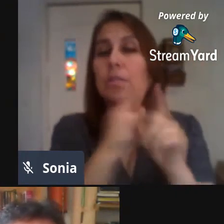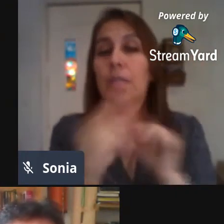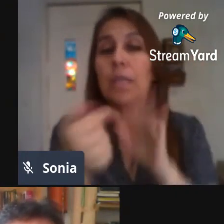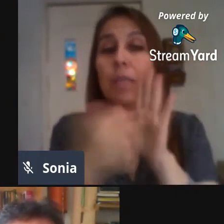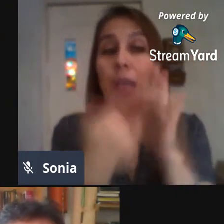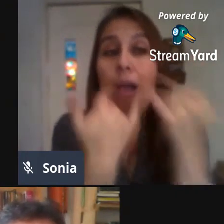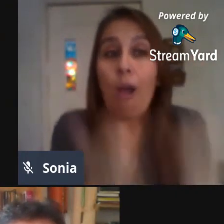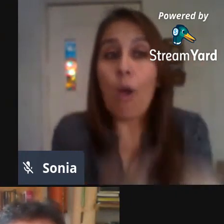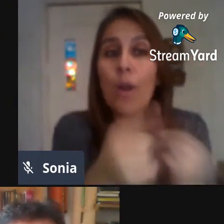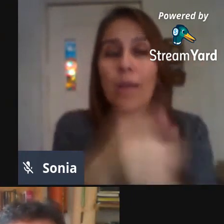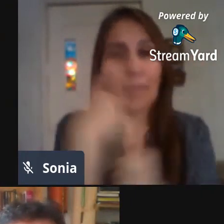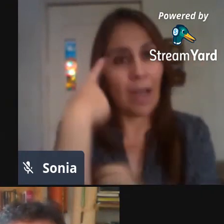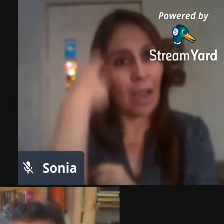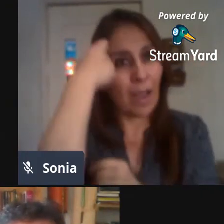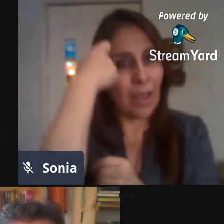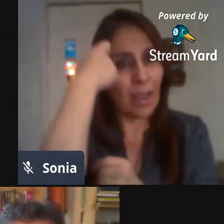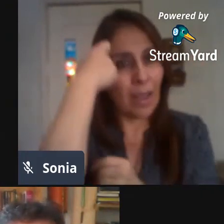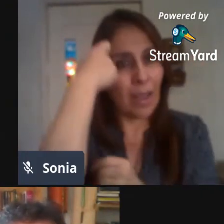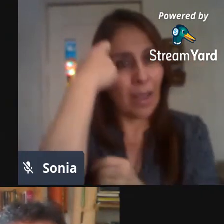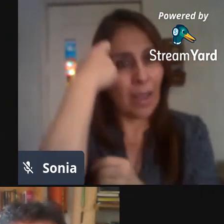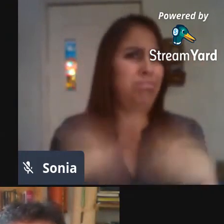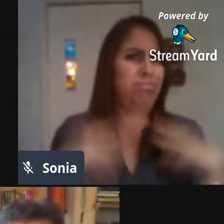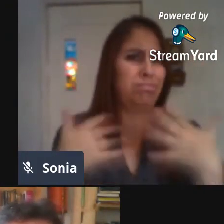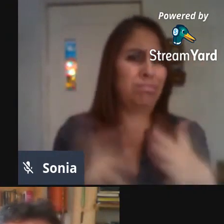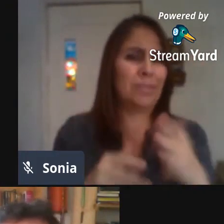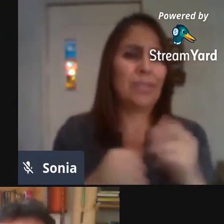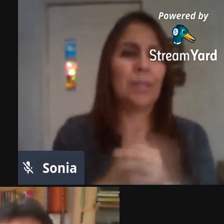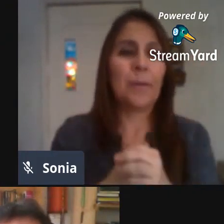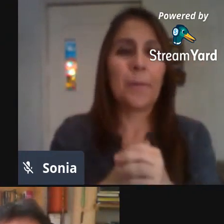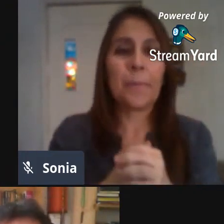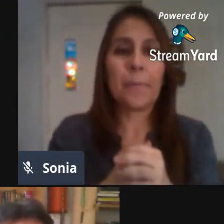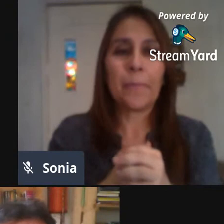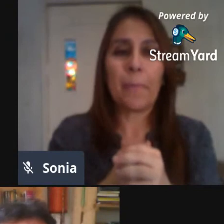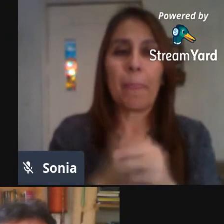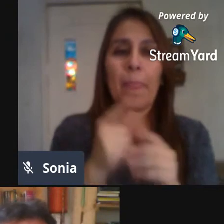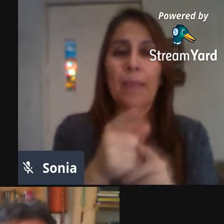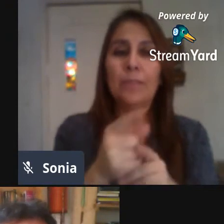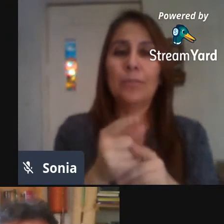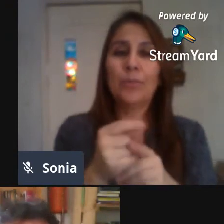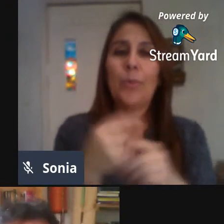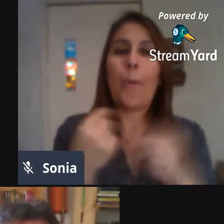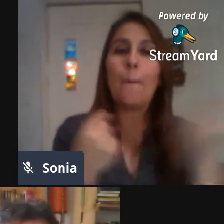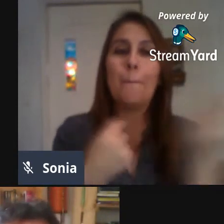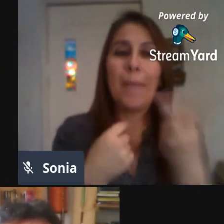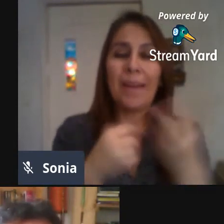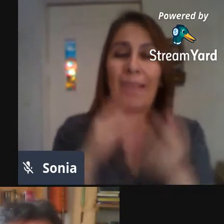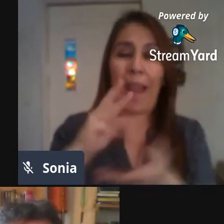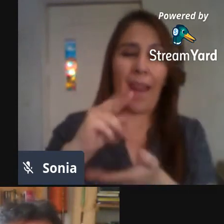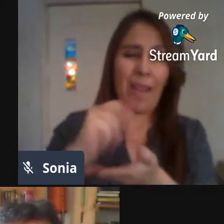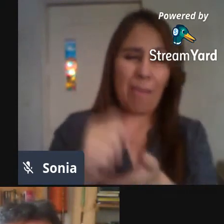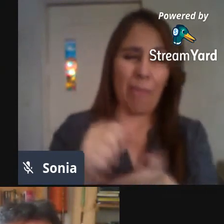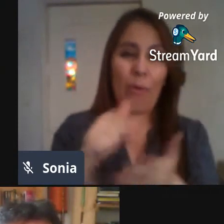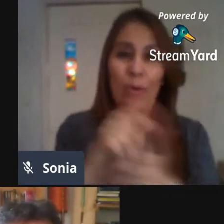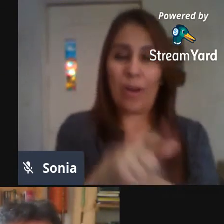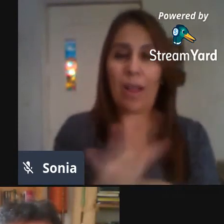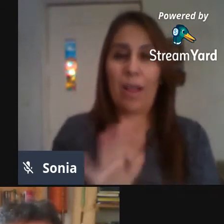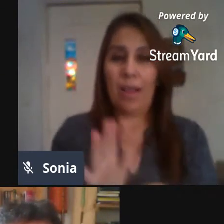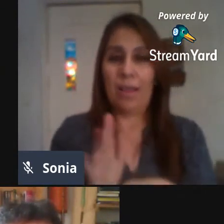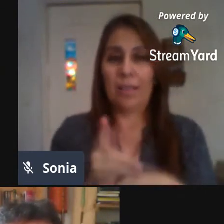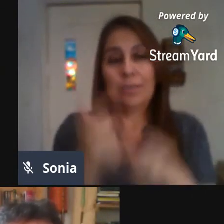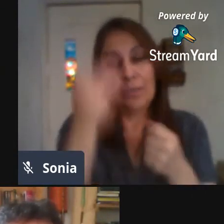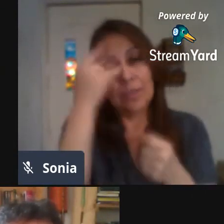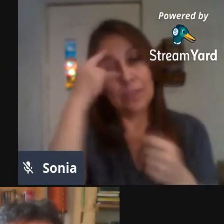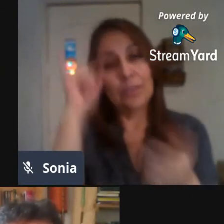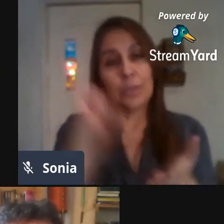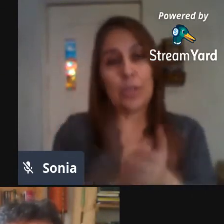reto para muchos está sentada en su verde limón entonces creo que hay algo muy interesante que quisiera